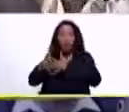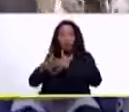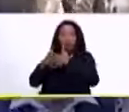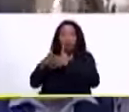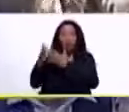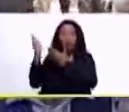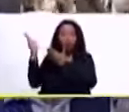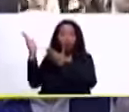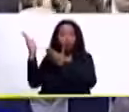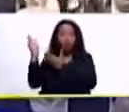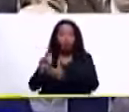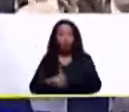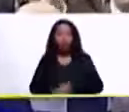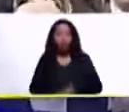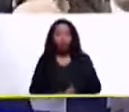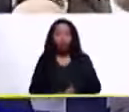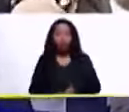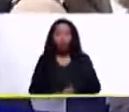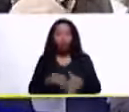de América.